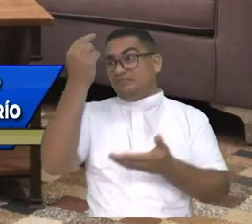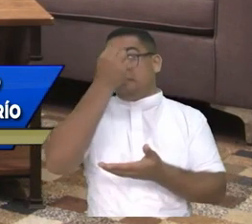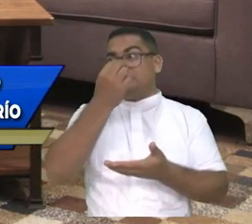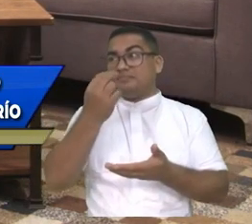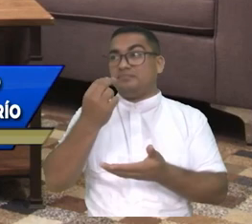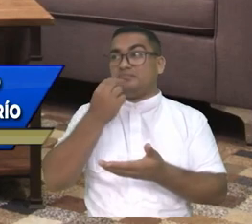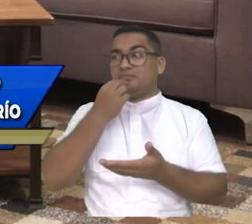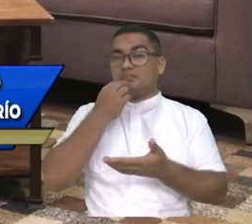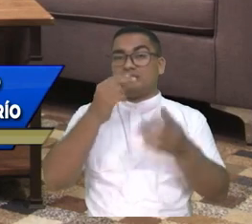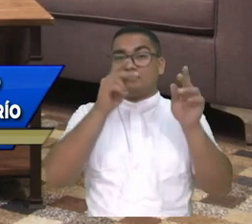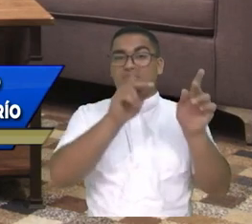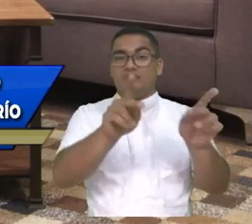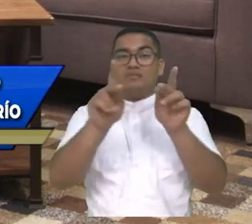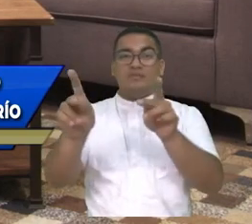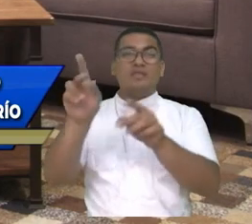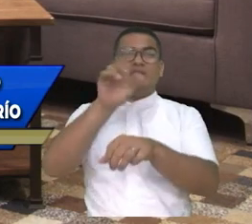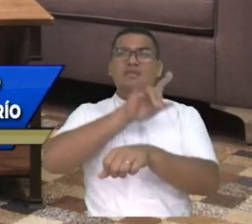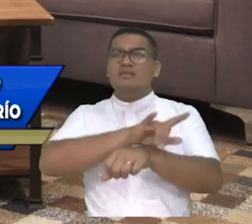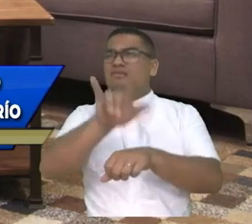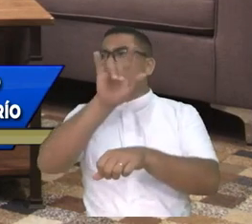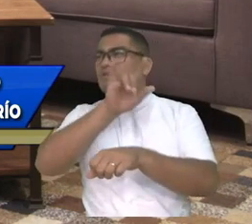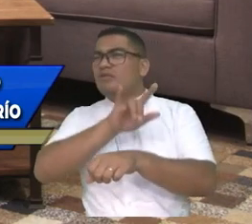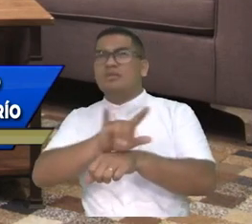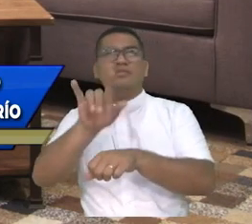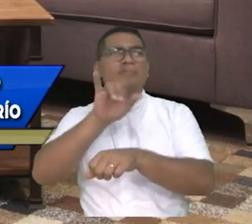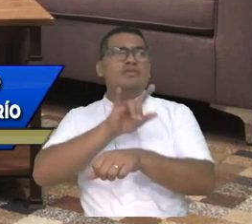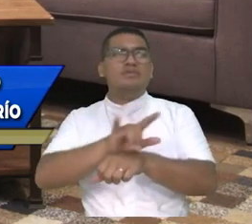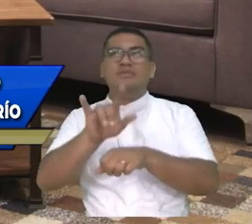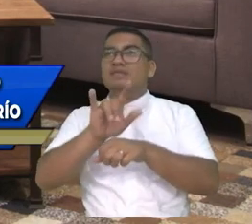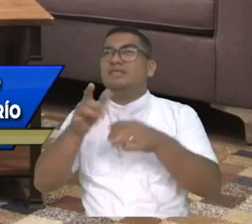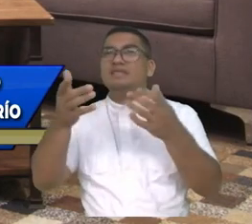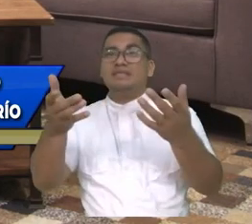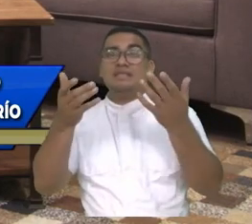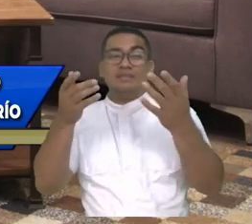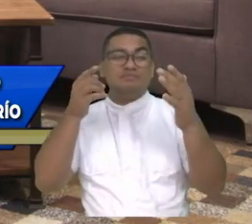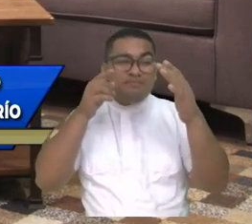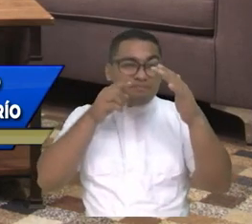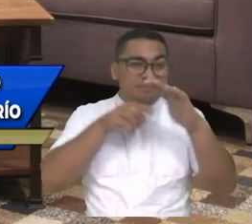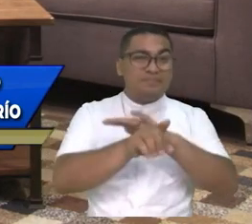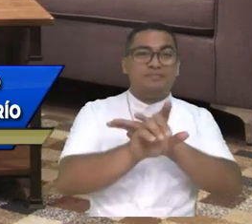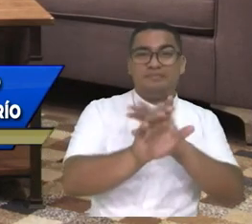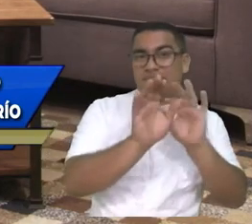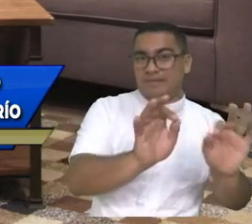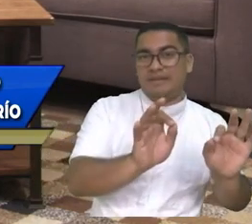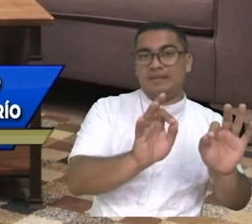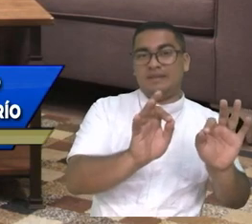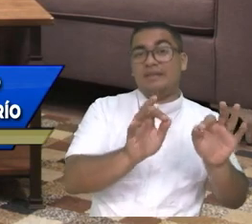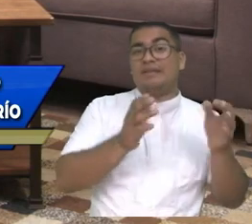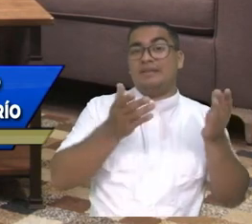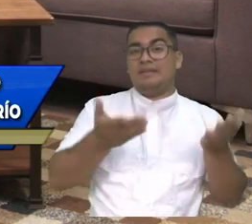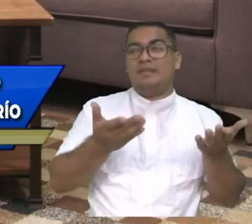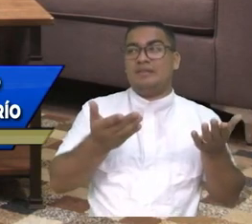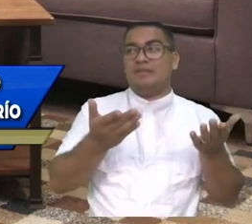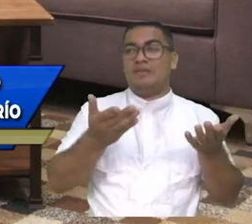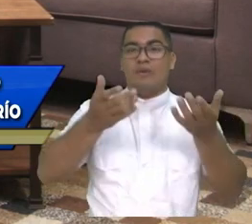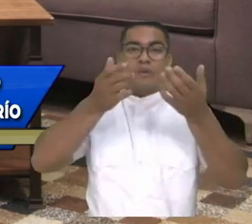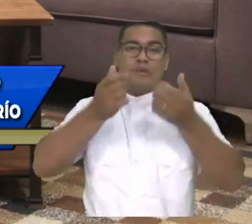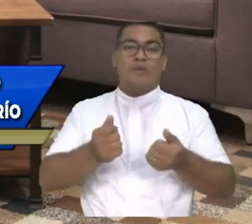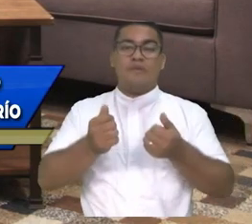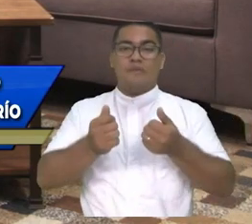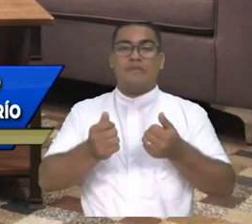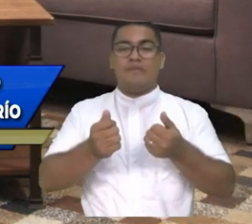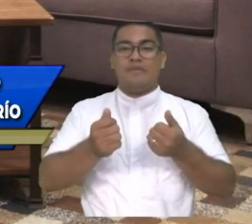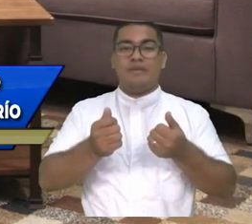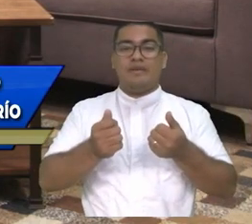mundo a veces busca el norte como salvación. Y entonces un general que